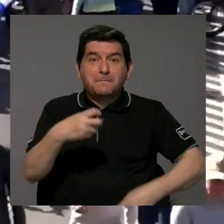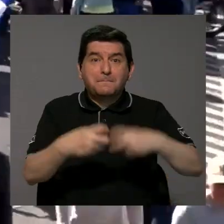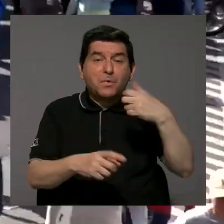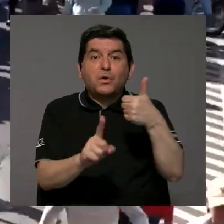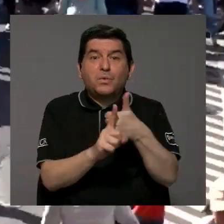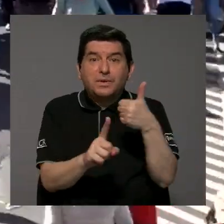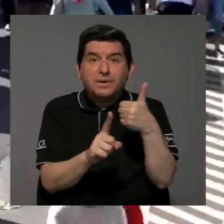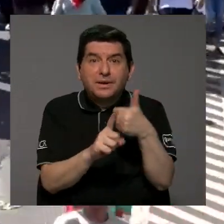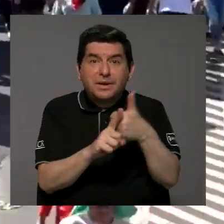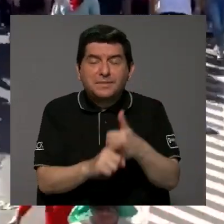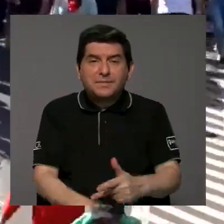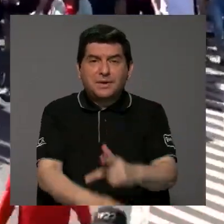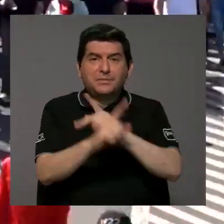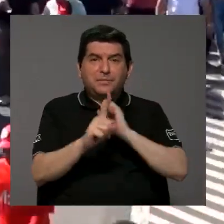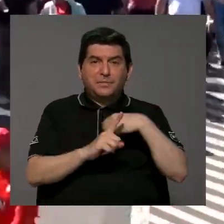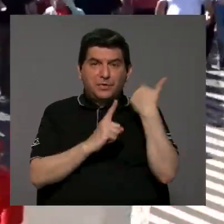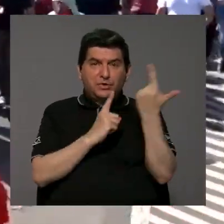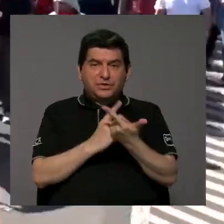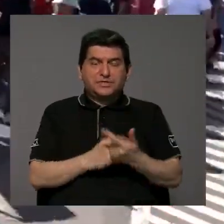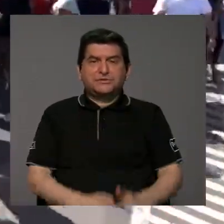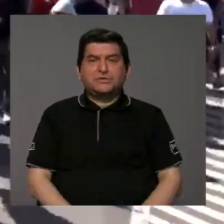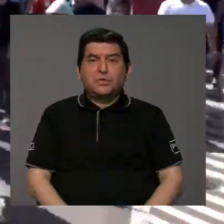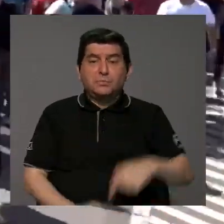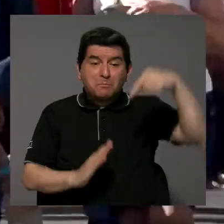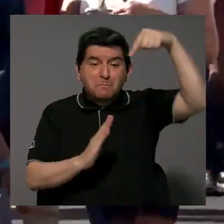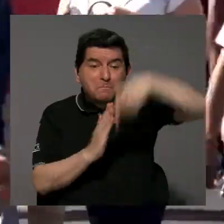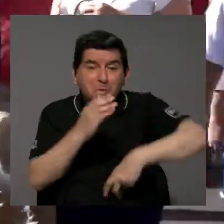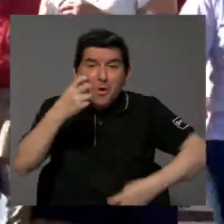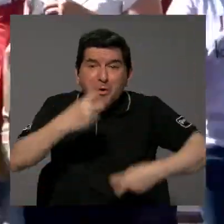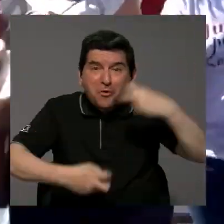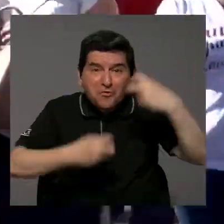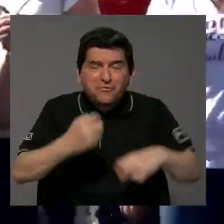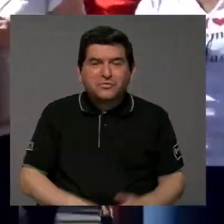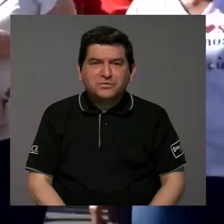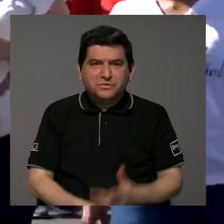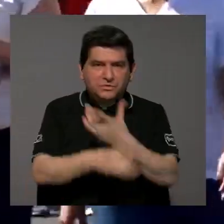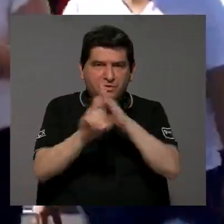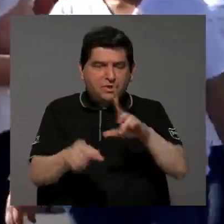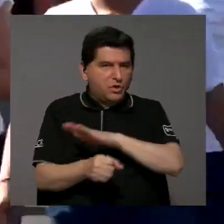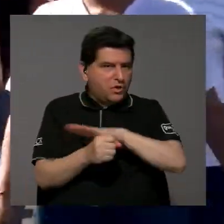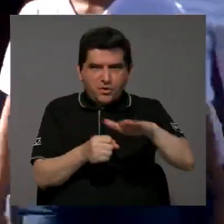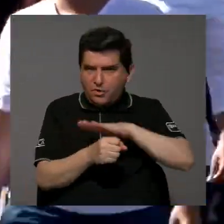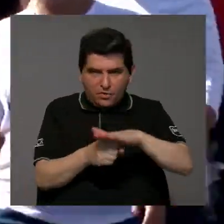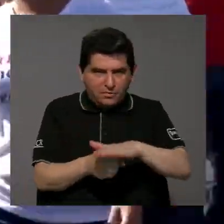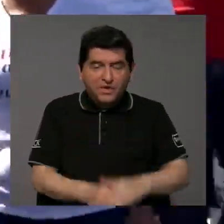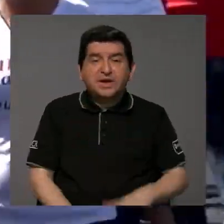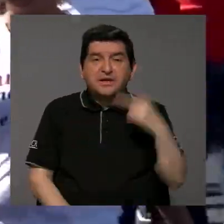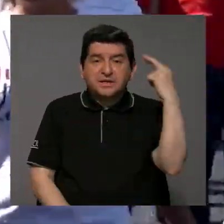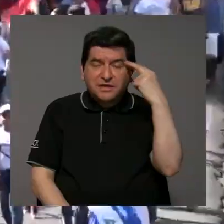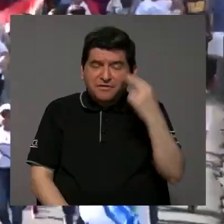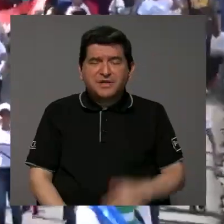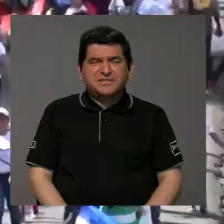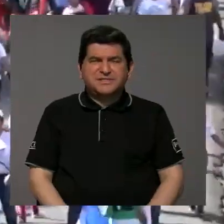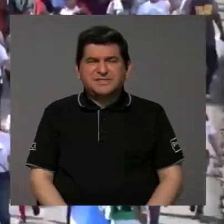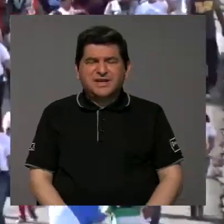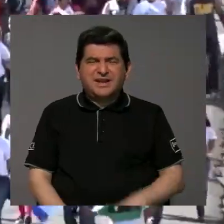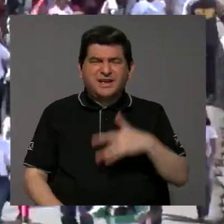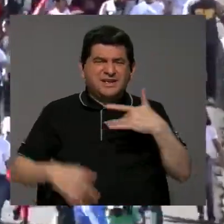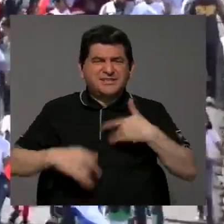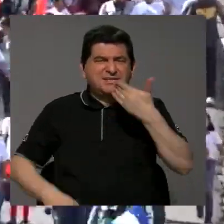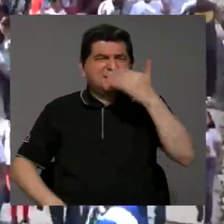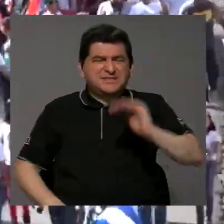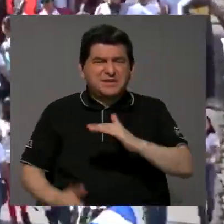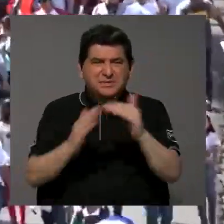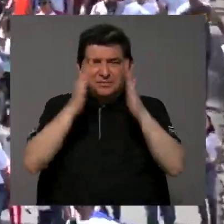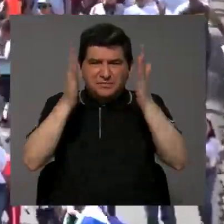es un problema en sí mismo, para la protección social es un grave problema, porque si bien la democracia no es suficiente, y por eso es que hay tanto malestar ciudadano y por